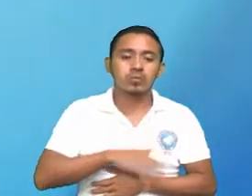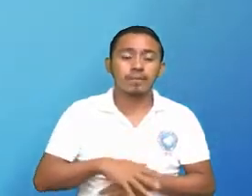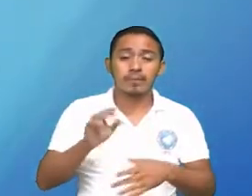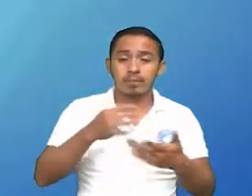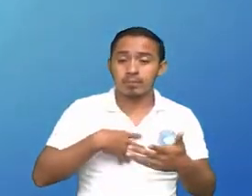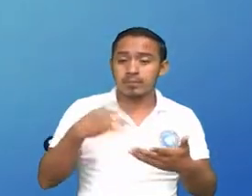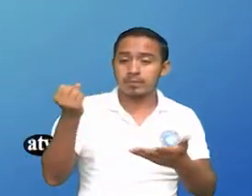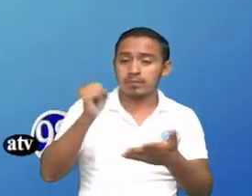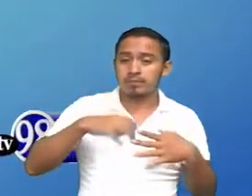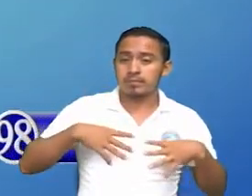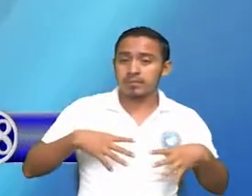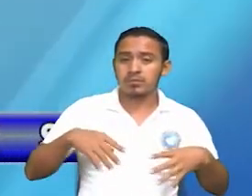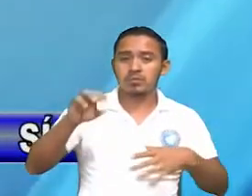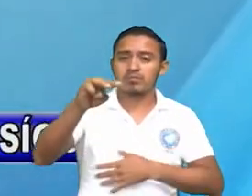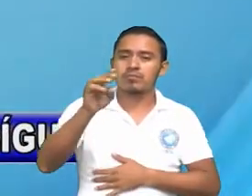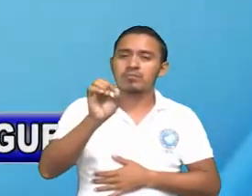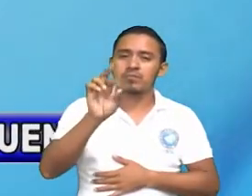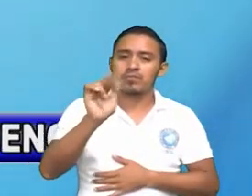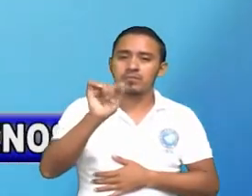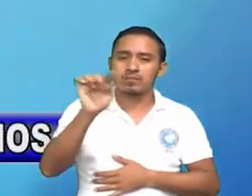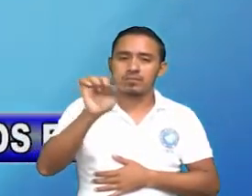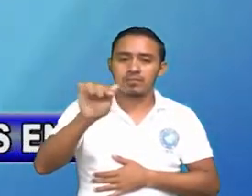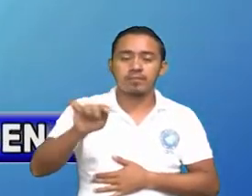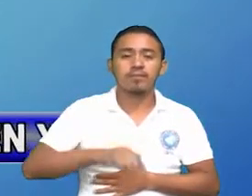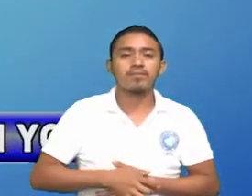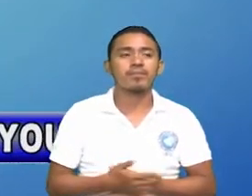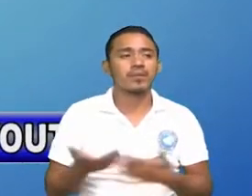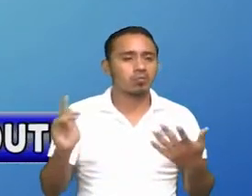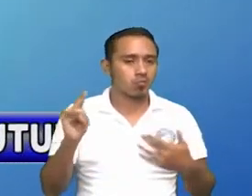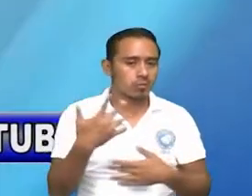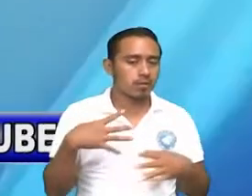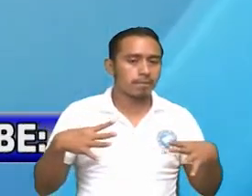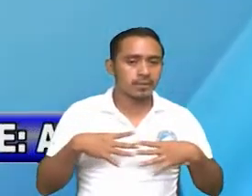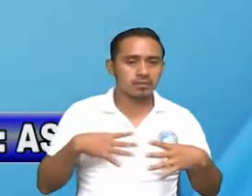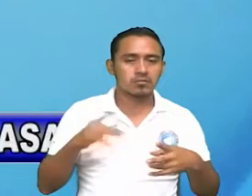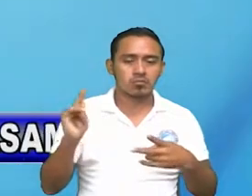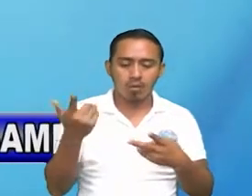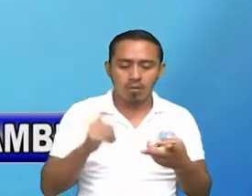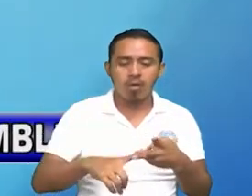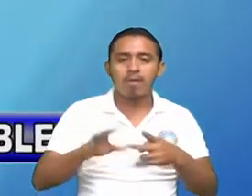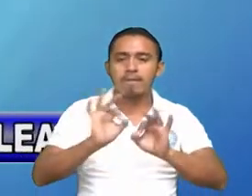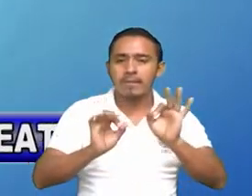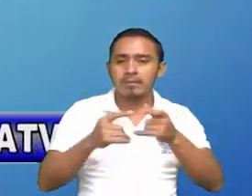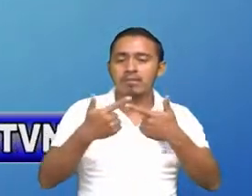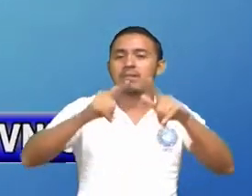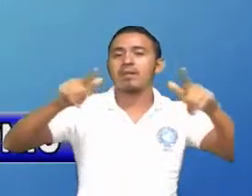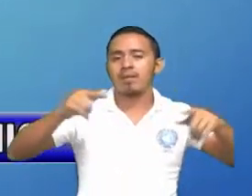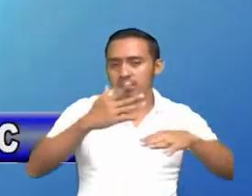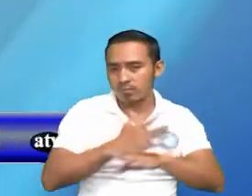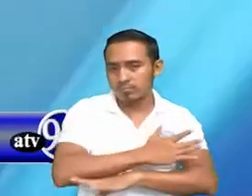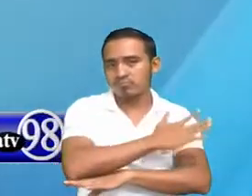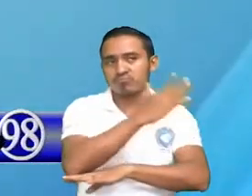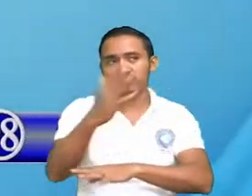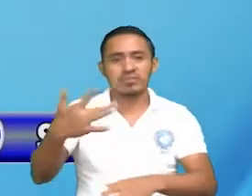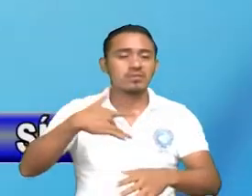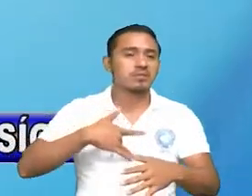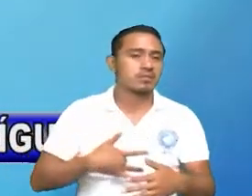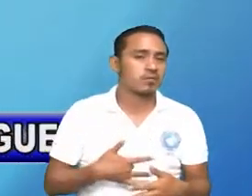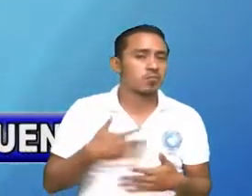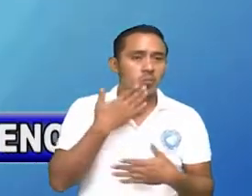morazánico. Toda vacación, todo feriado, y más si es largo, que además